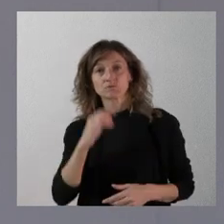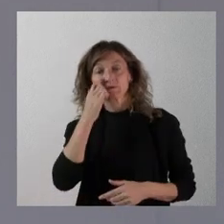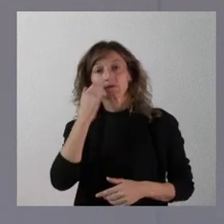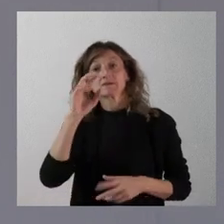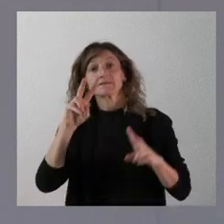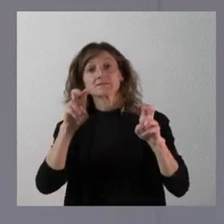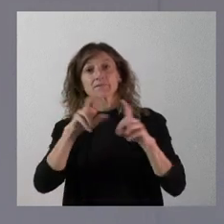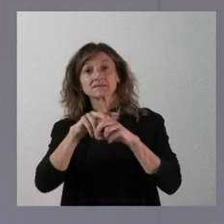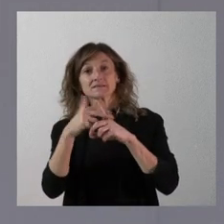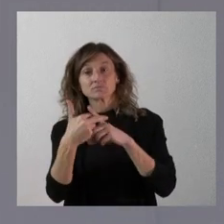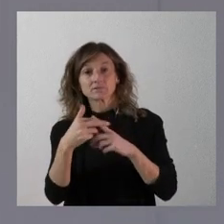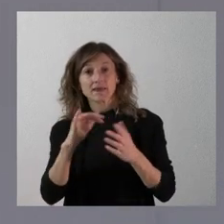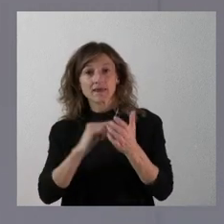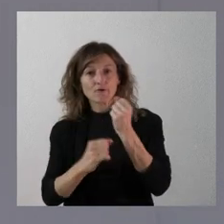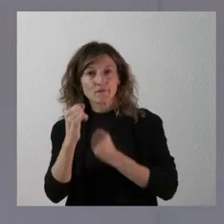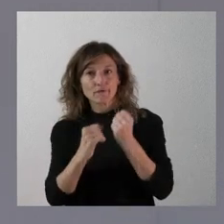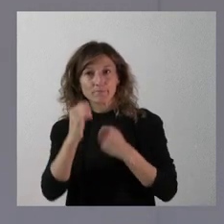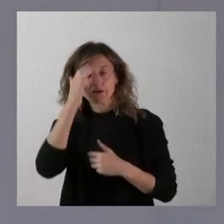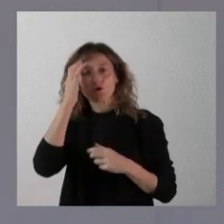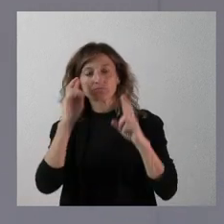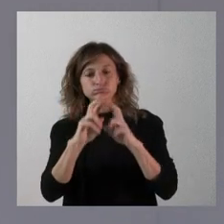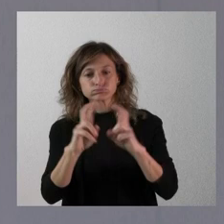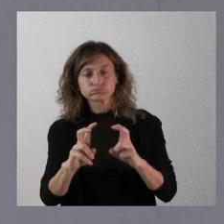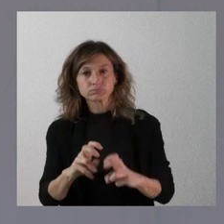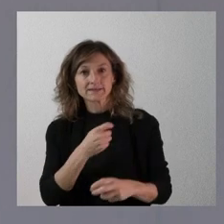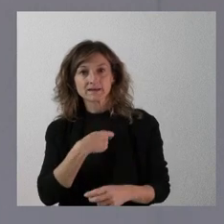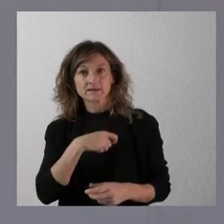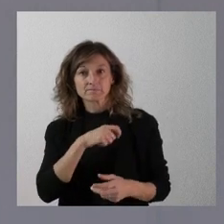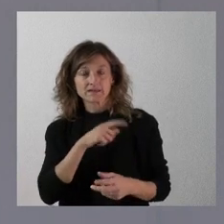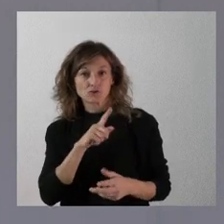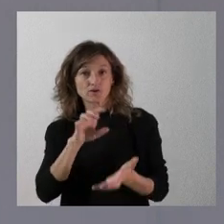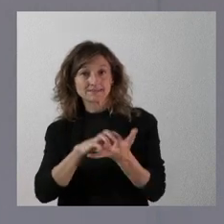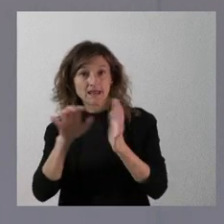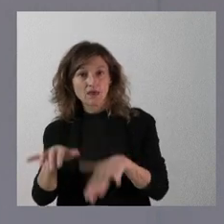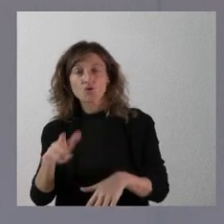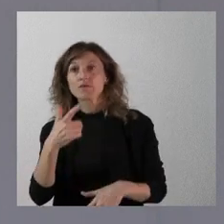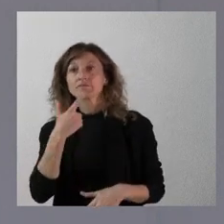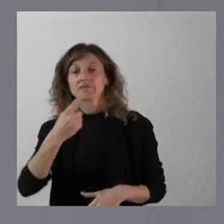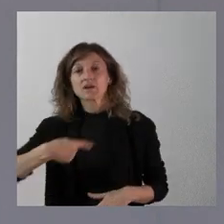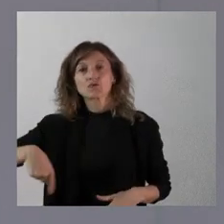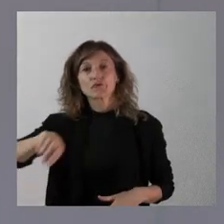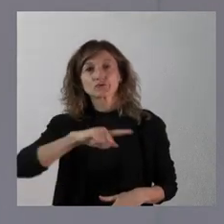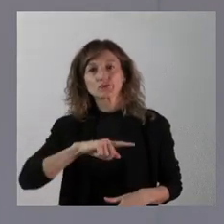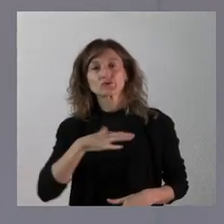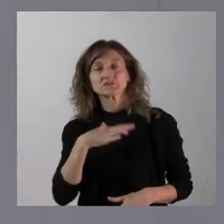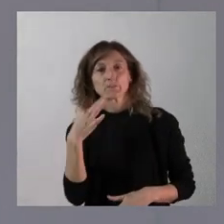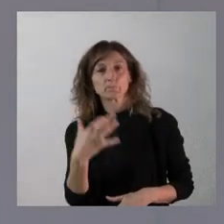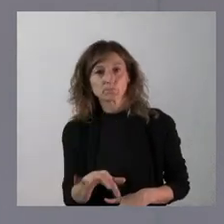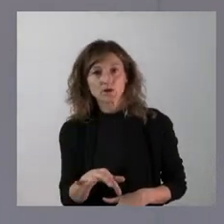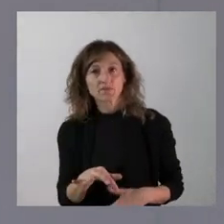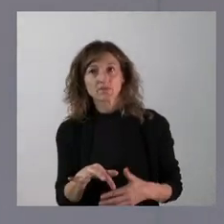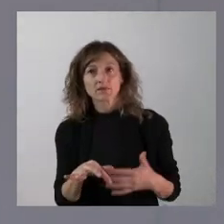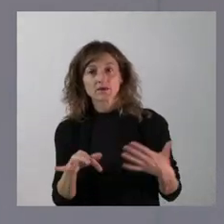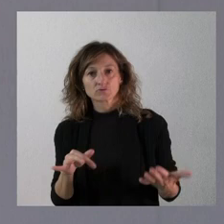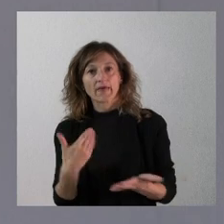macroeconómico y la propia aire cuando ha analizado el escenario económico de Castilla y león ha dicho que en nuestro ser un escenario factible y como